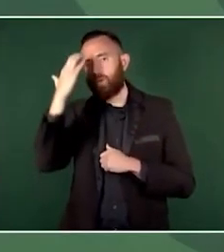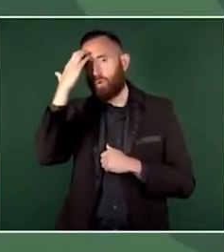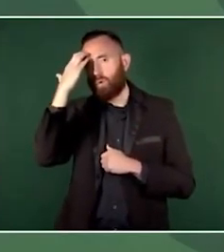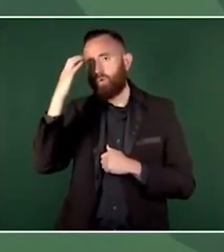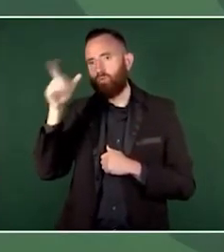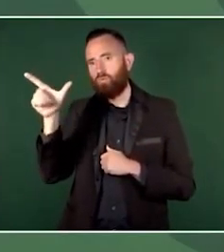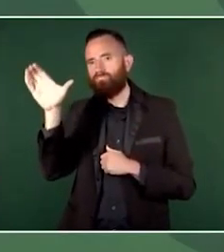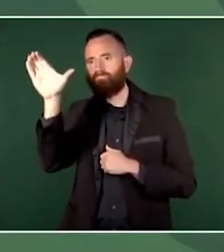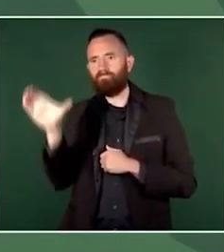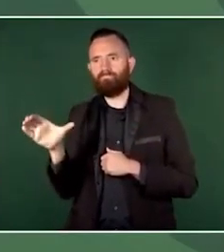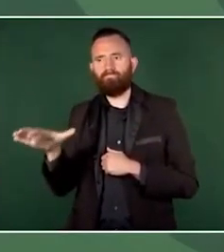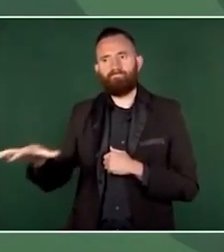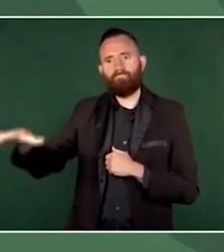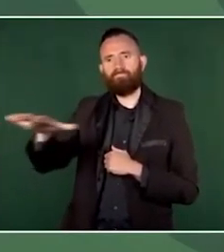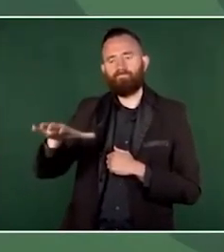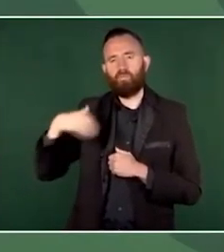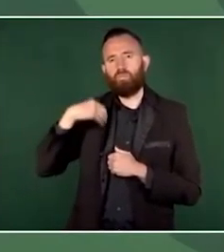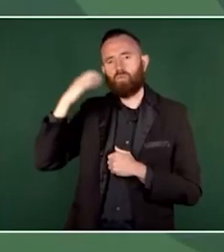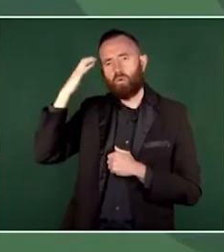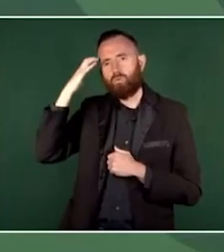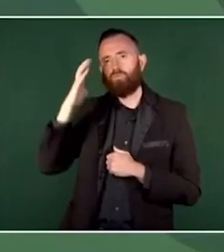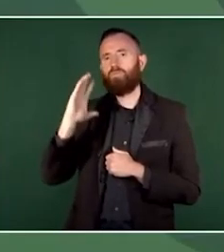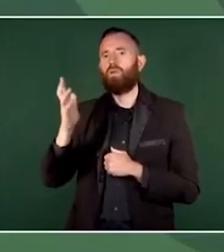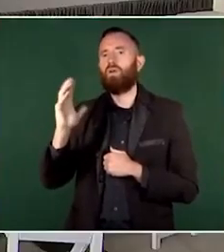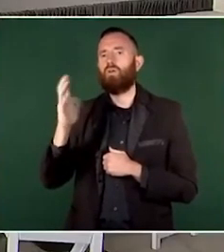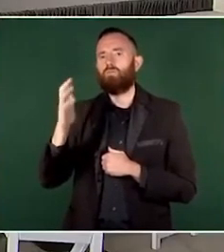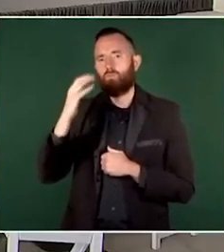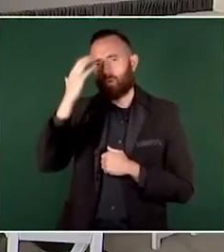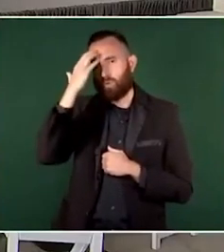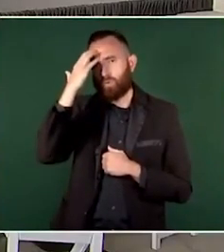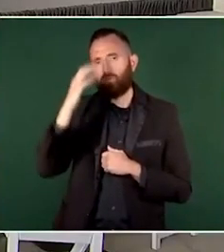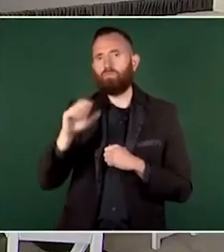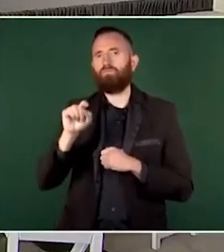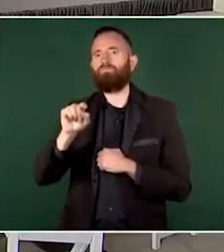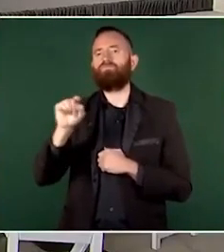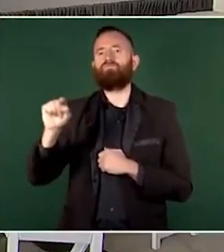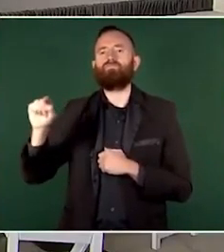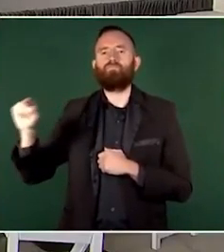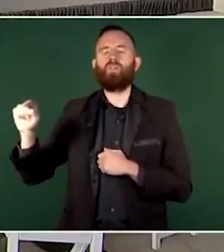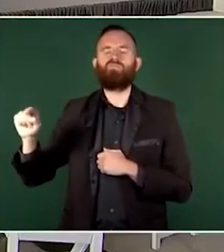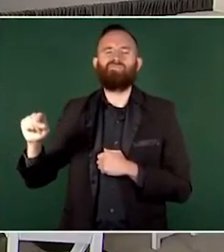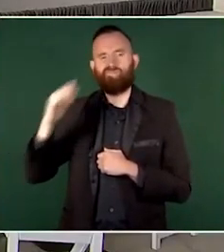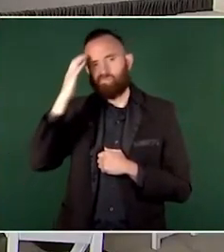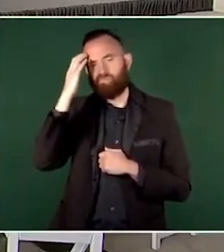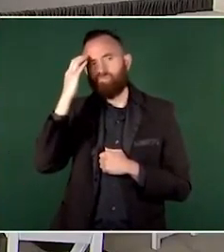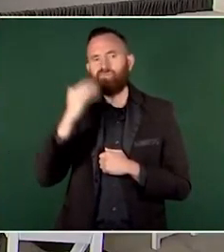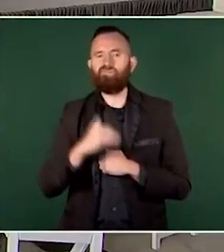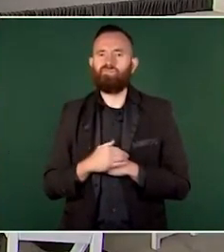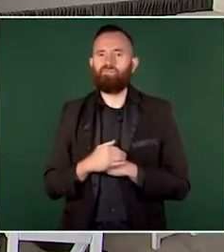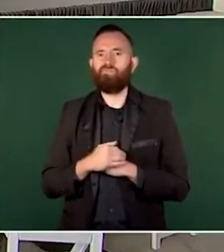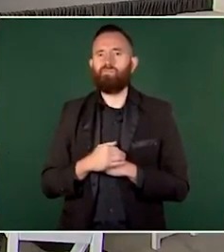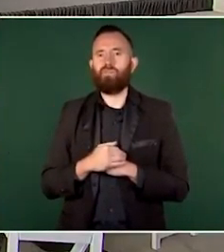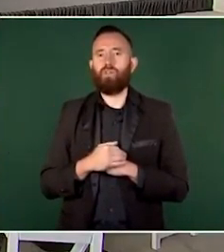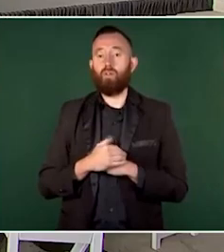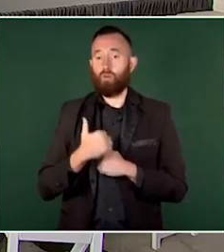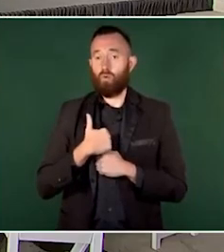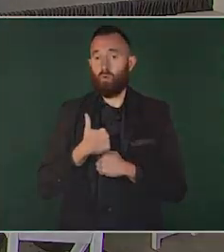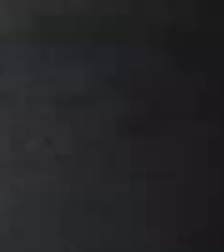al dedillo. A estos conservadores. Entonces, me imagino